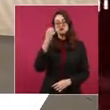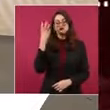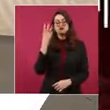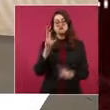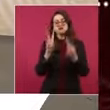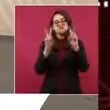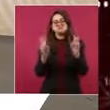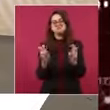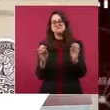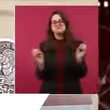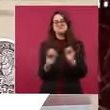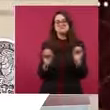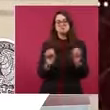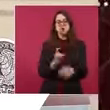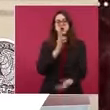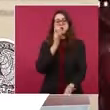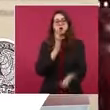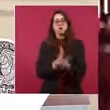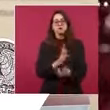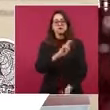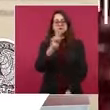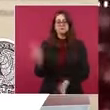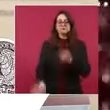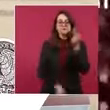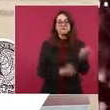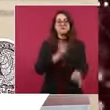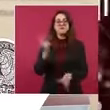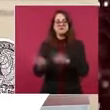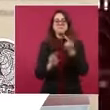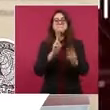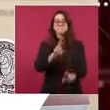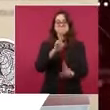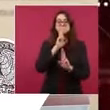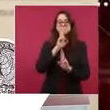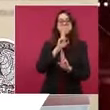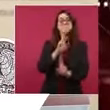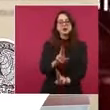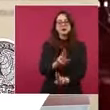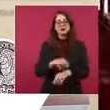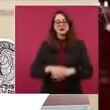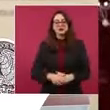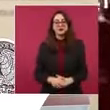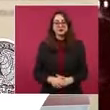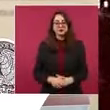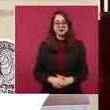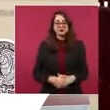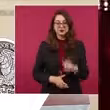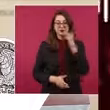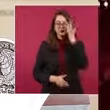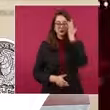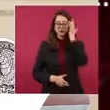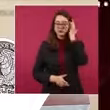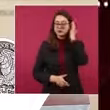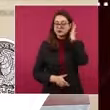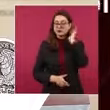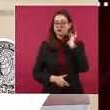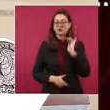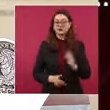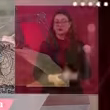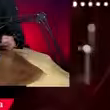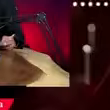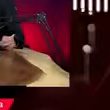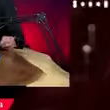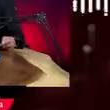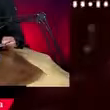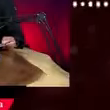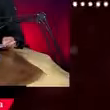Próximo Camacho, Urbano Barrera. Buenos días, José Reyes, que tengas una excelente jornada. Igualmente para ustedes, nuestro equipo